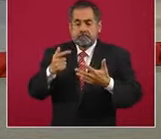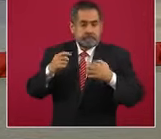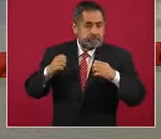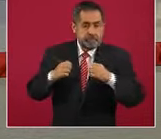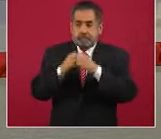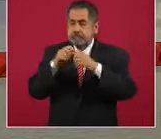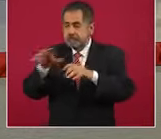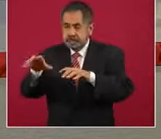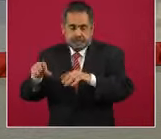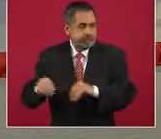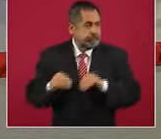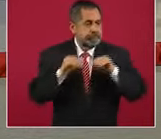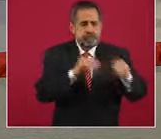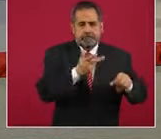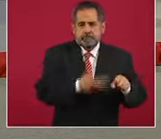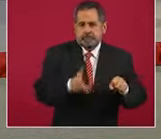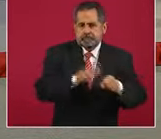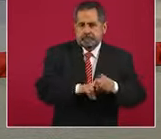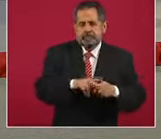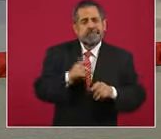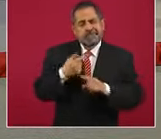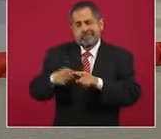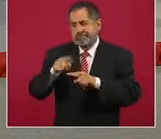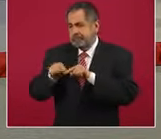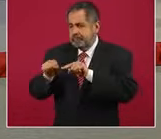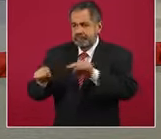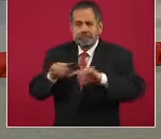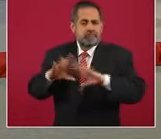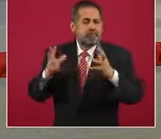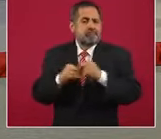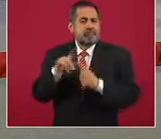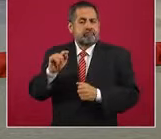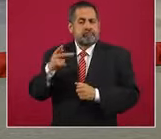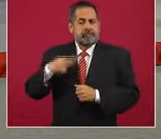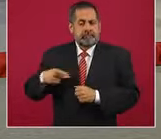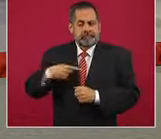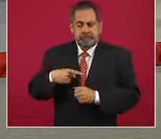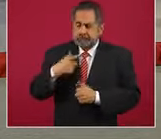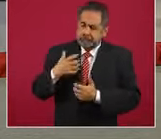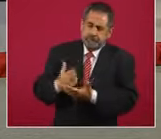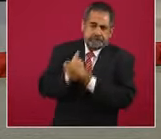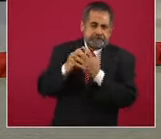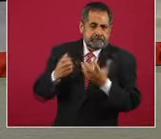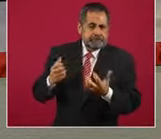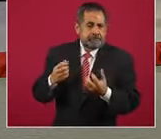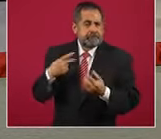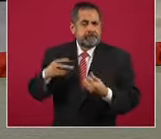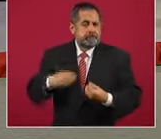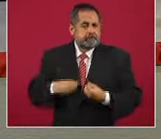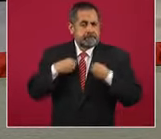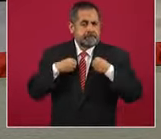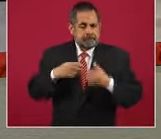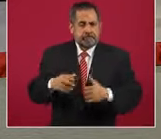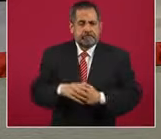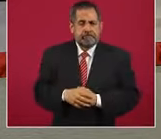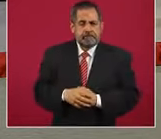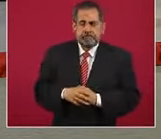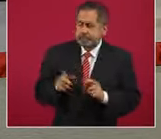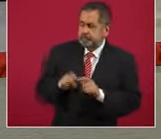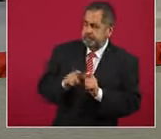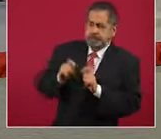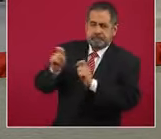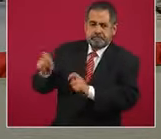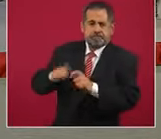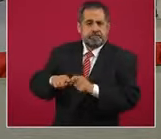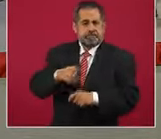mar y apoyo a diversos han sido a 70 personas para salvaguarda de la vida humana en la mar. Le cedo la palabra